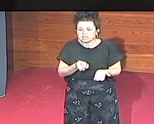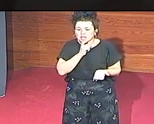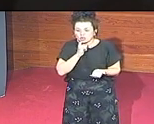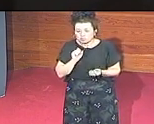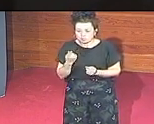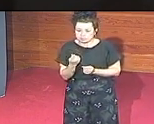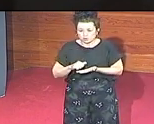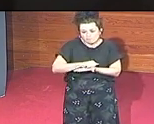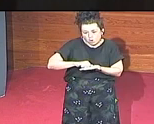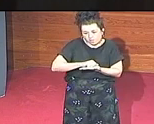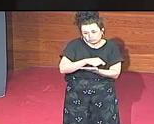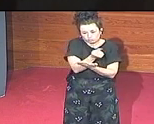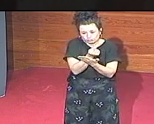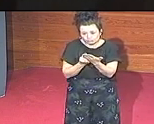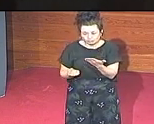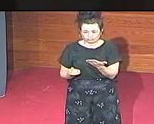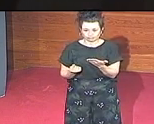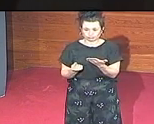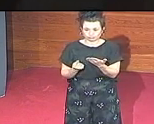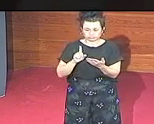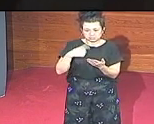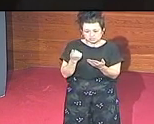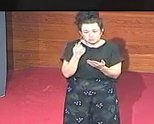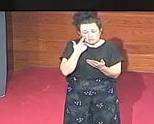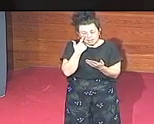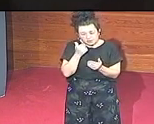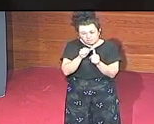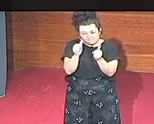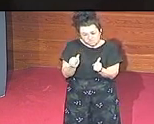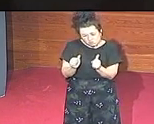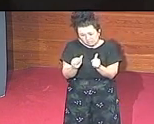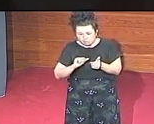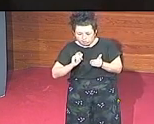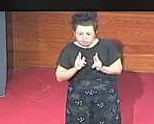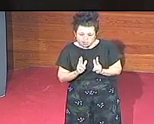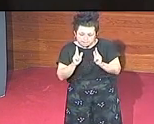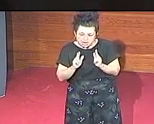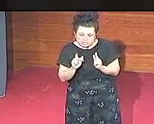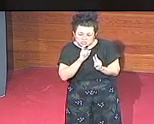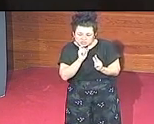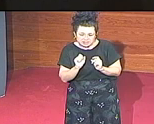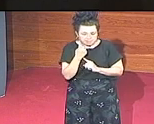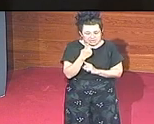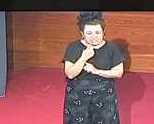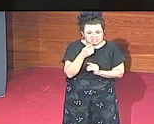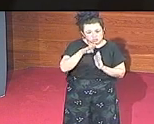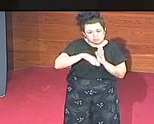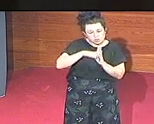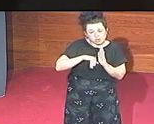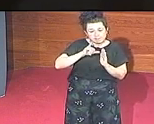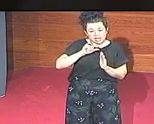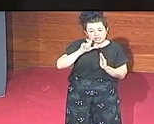boceto empiezas a dibujar las partes más complicadas más técnicas las dibujas en illustrator las otras las tres a mano